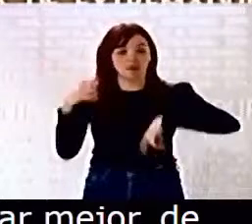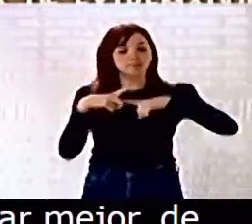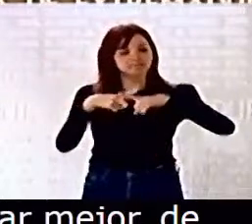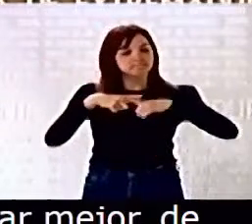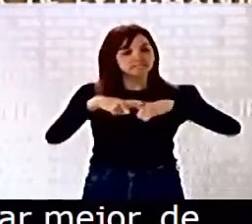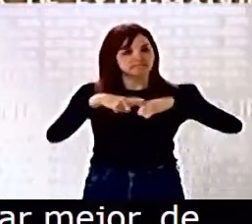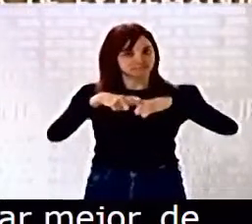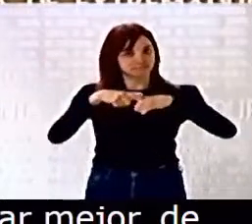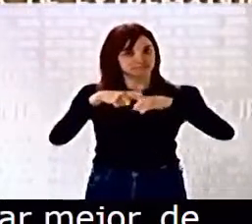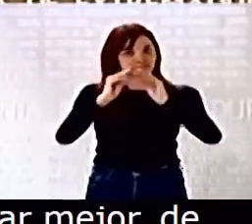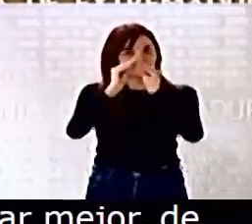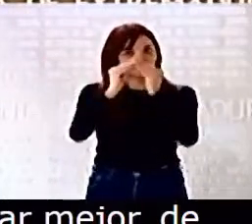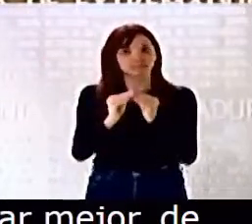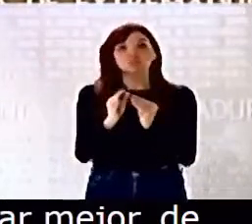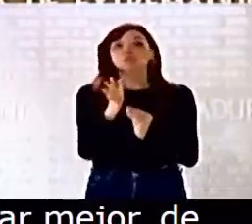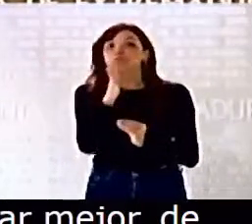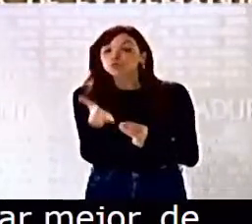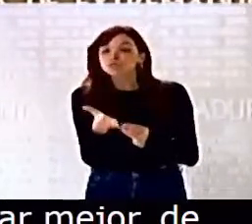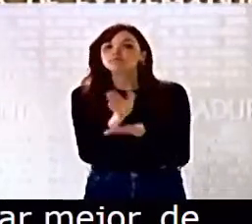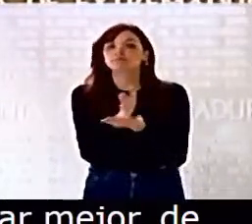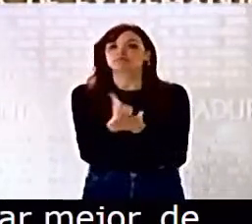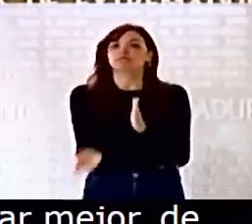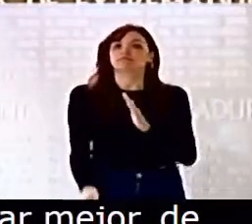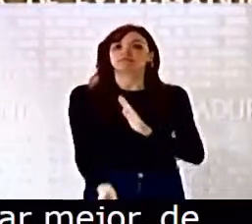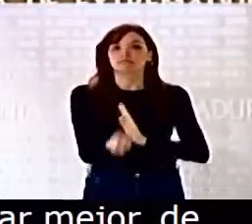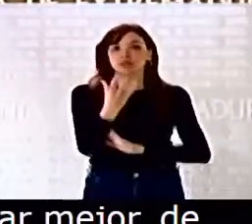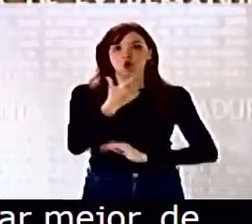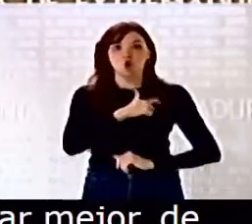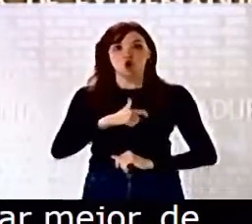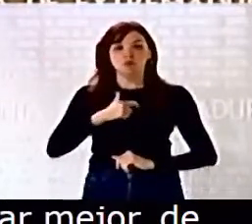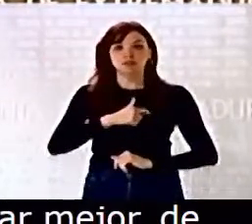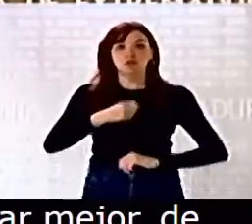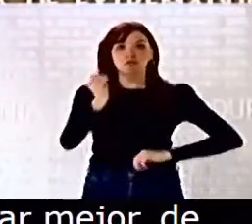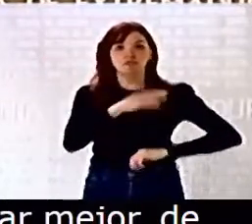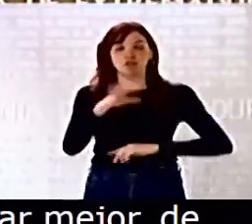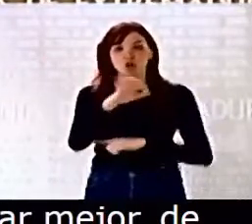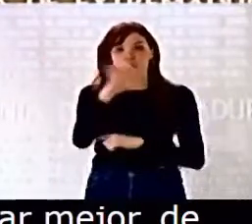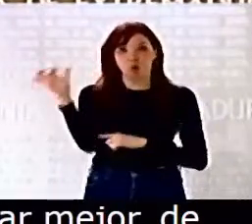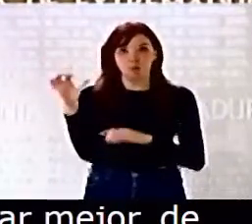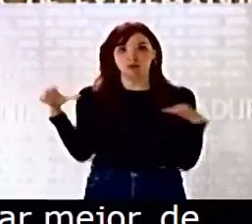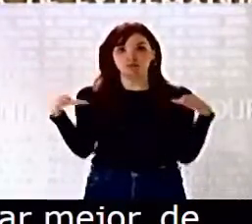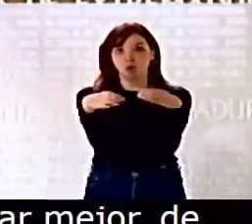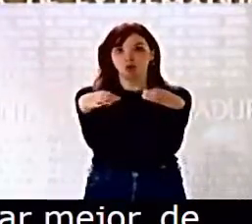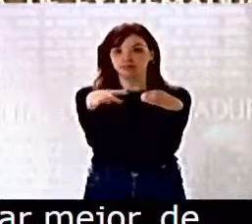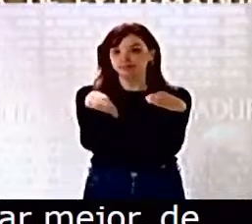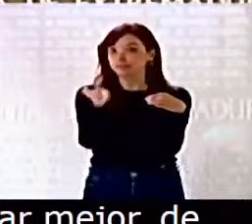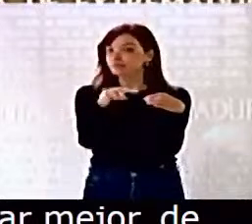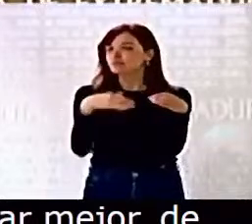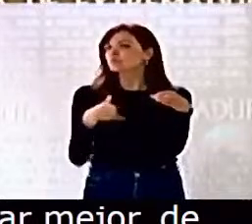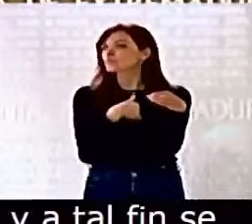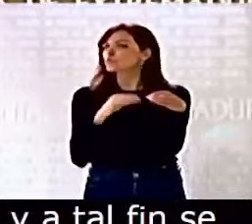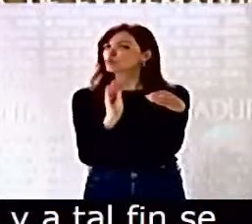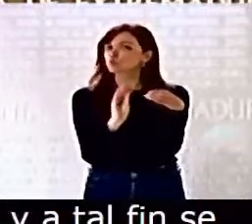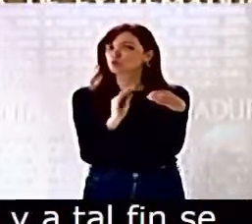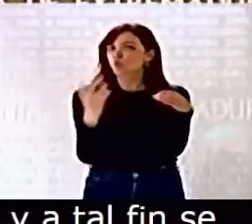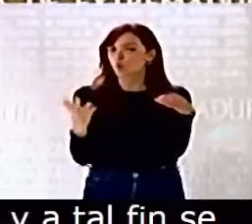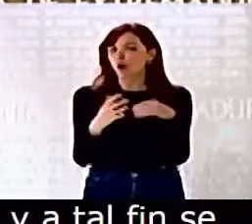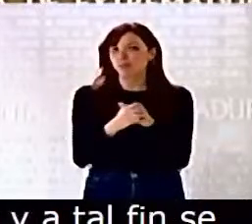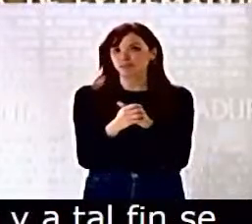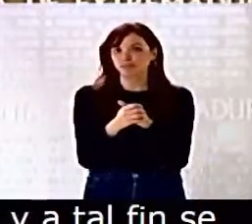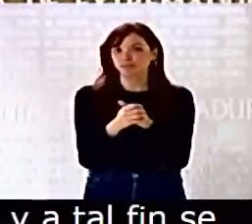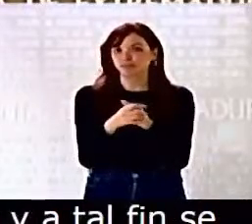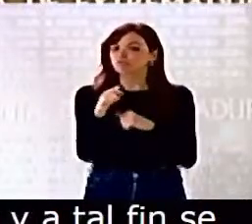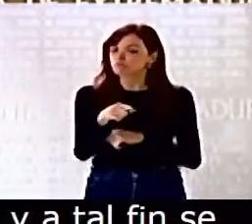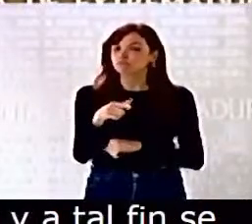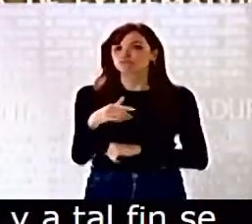crea la Comisión de Fondos Europeos, que tendrá una función de apoyo,